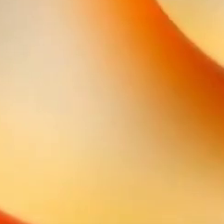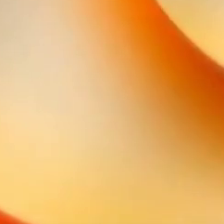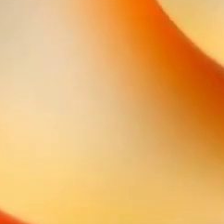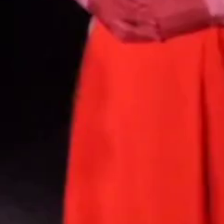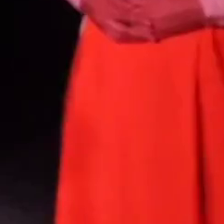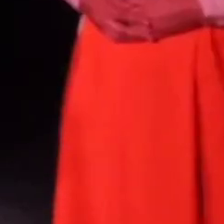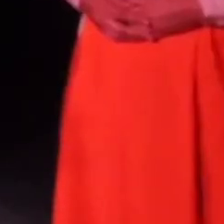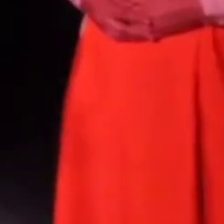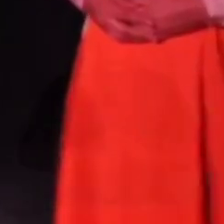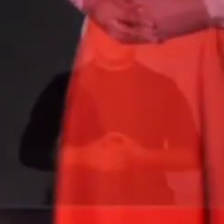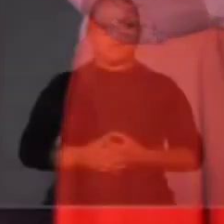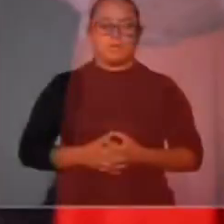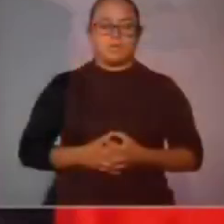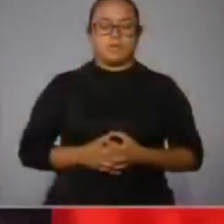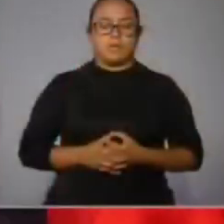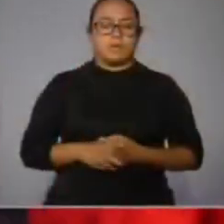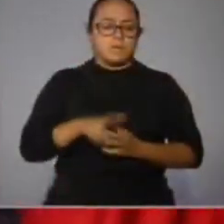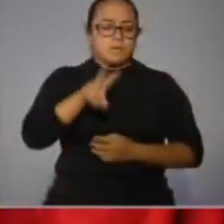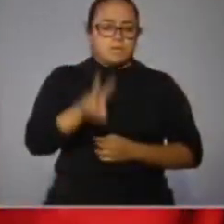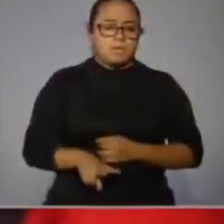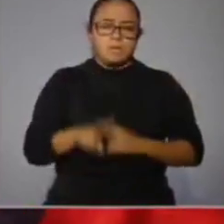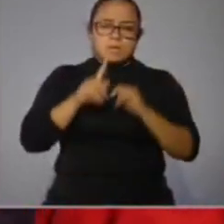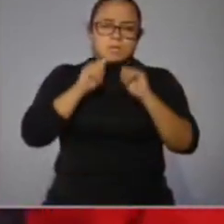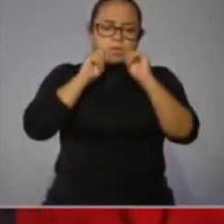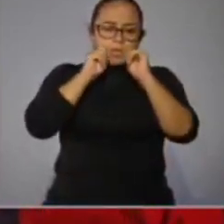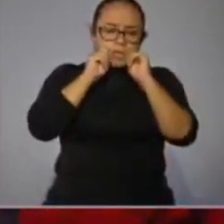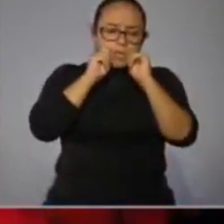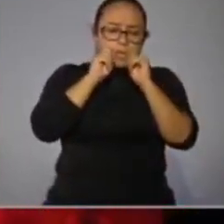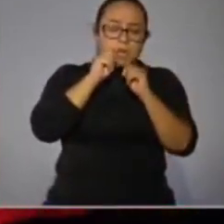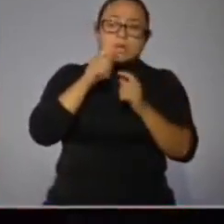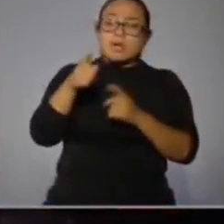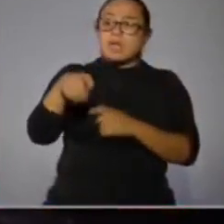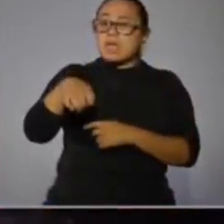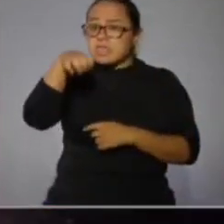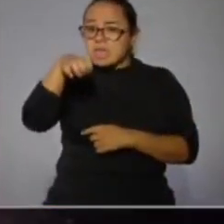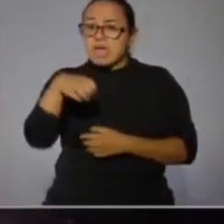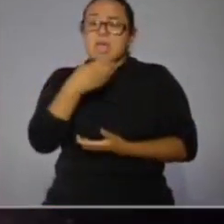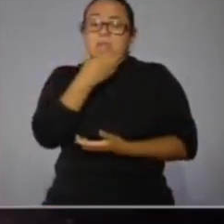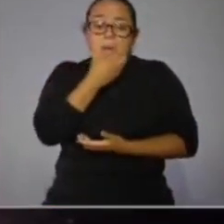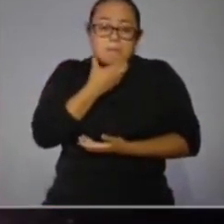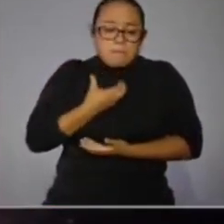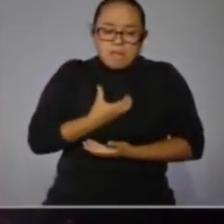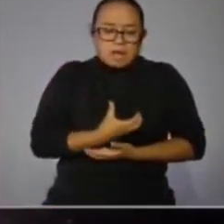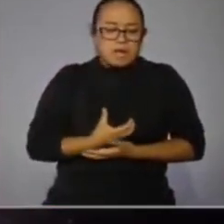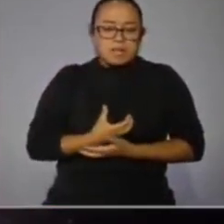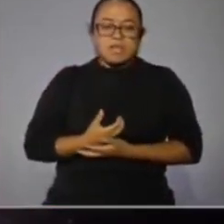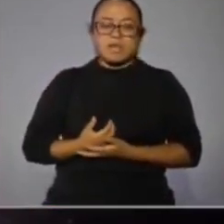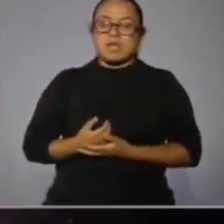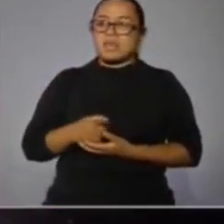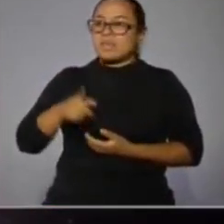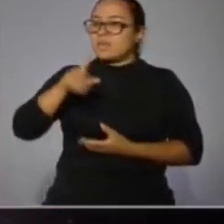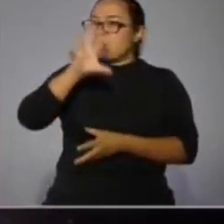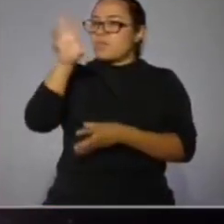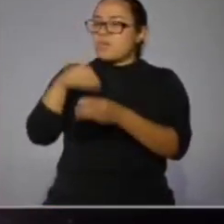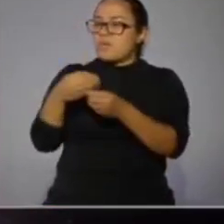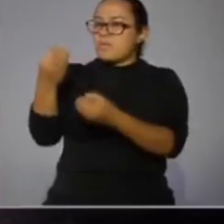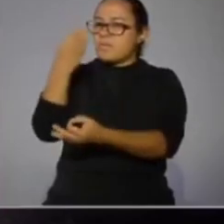Y no me importa ni la edad, ni la barba, si tengo todo eso de él.